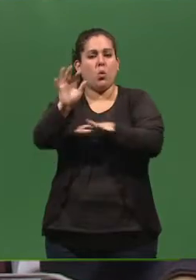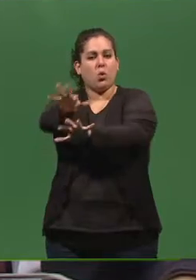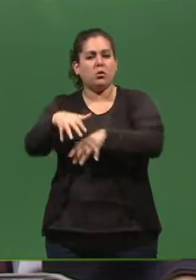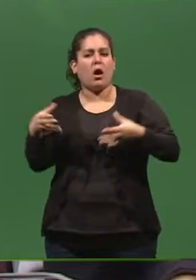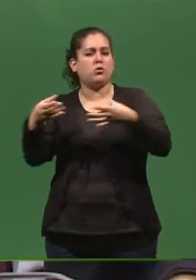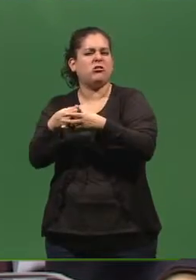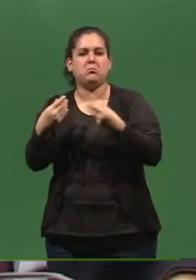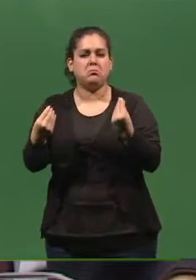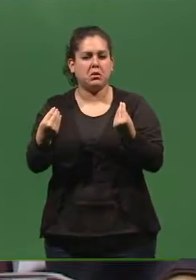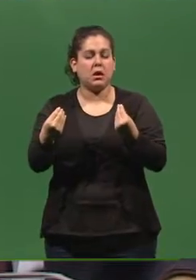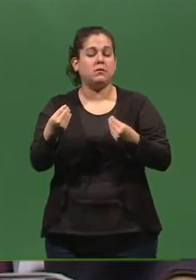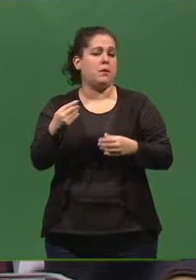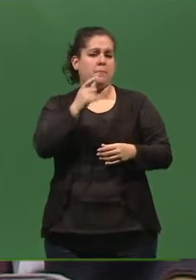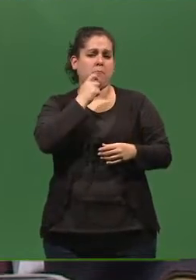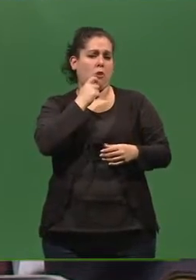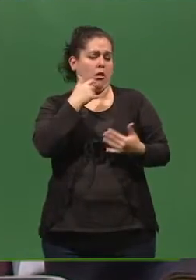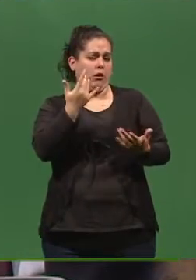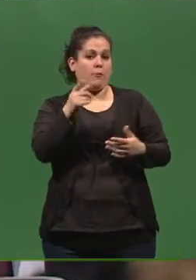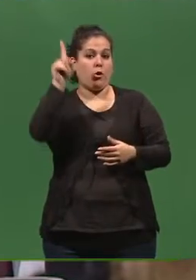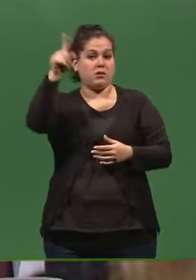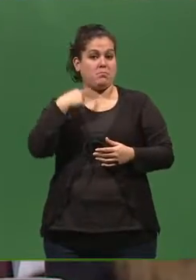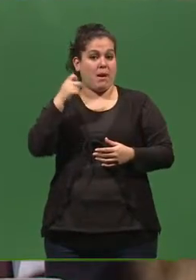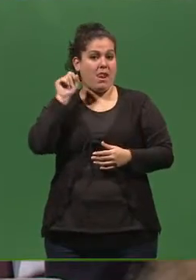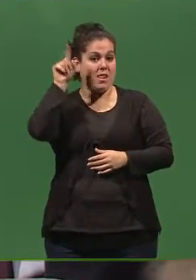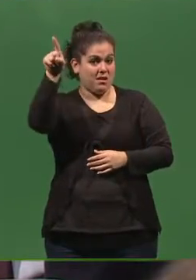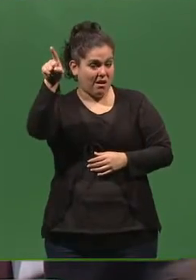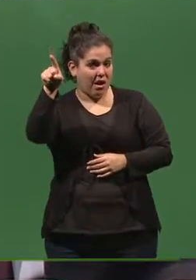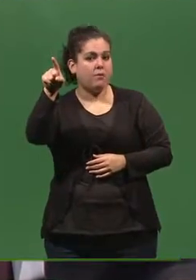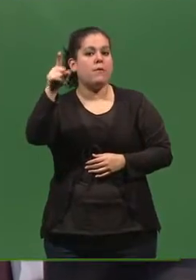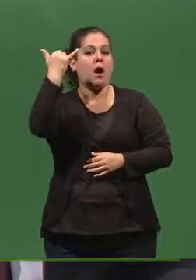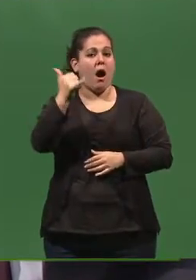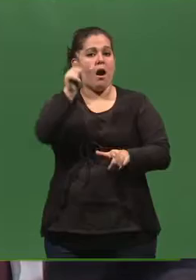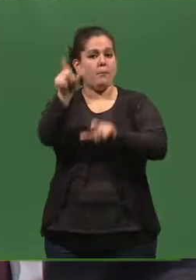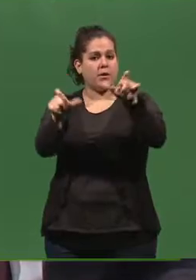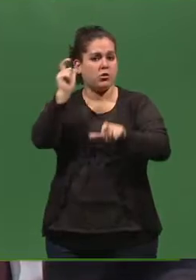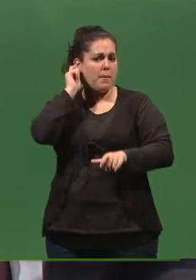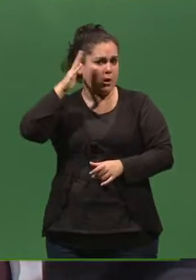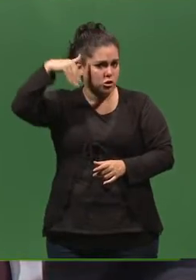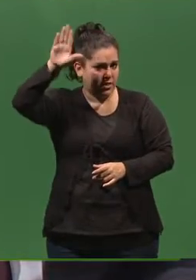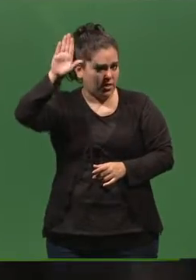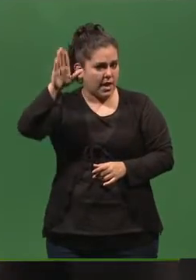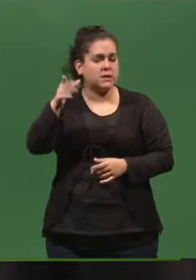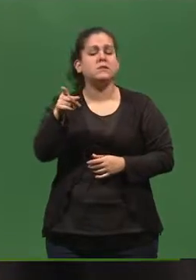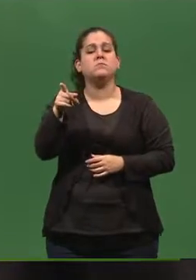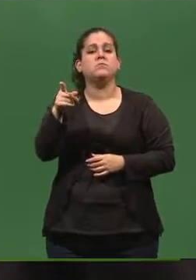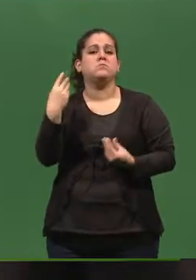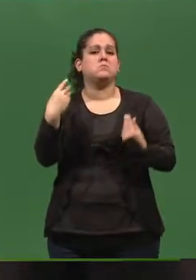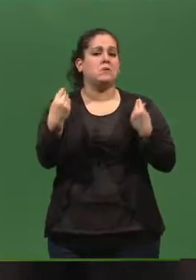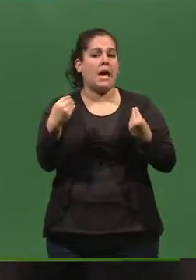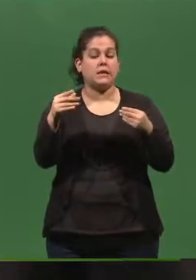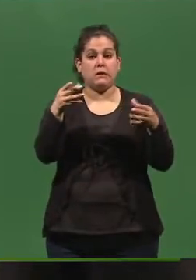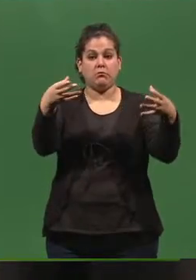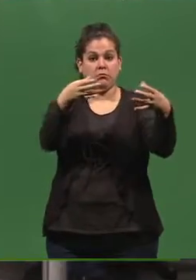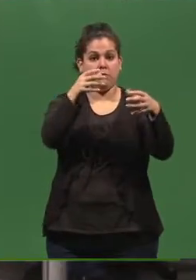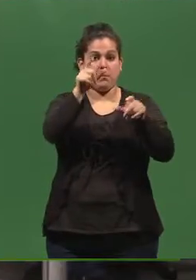es el cultivo? El cultivo asociativo, el mejor ejemplo es lo que sucede en España, en donde personas mayores de edad lo que